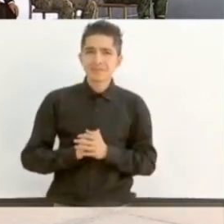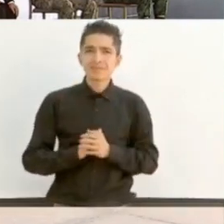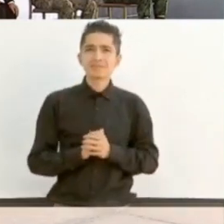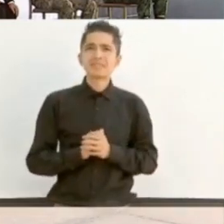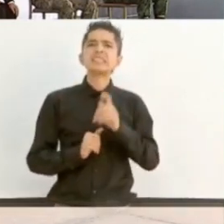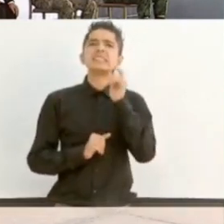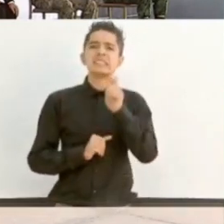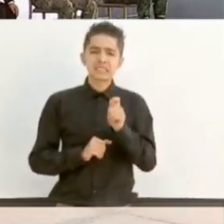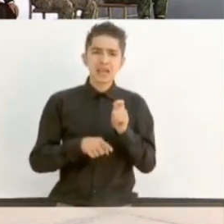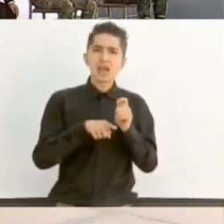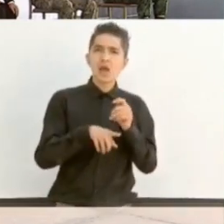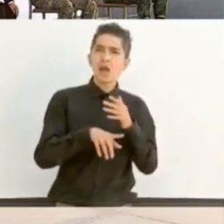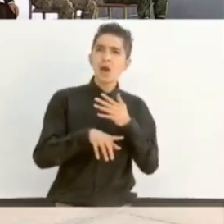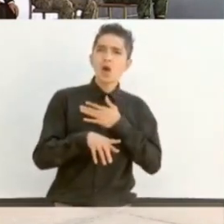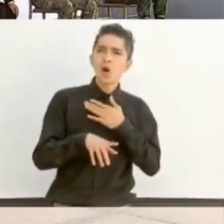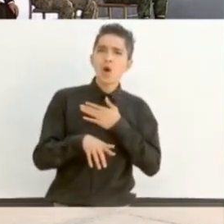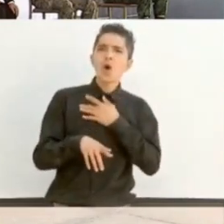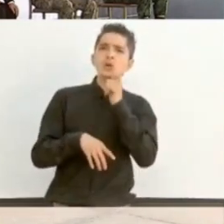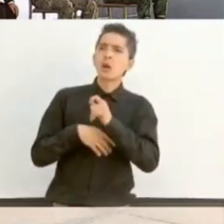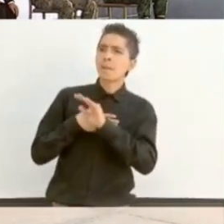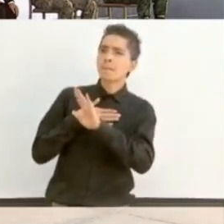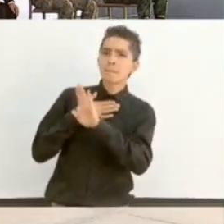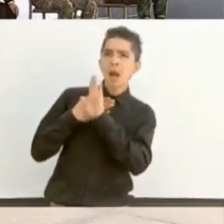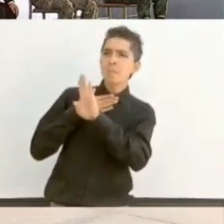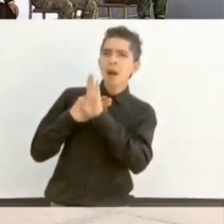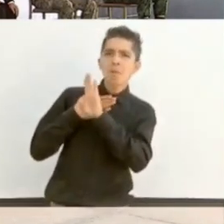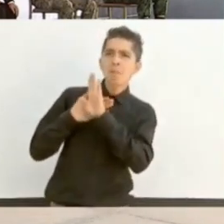Me quiebro, pero no me doblo.